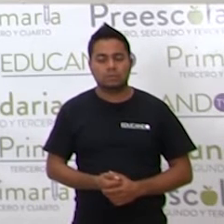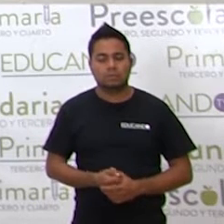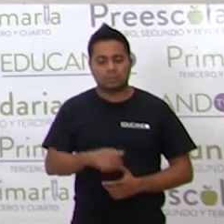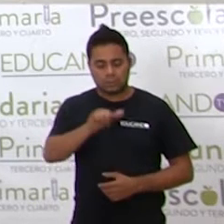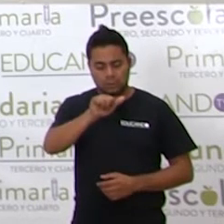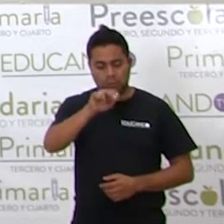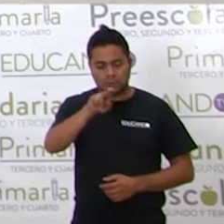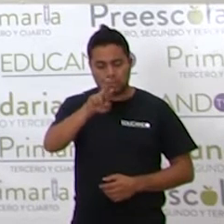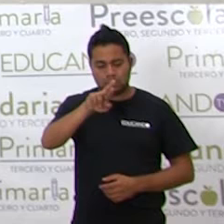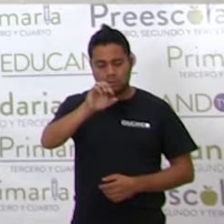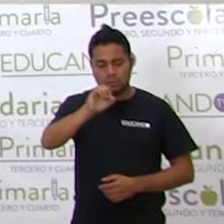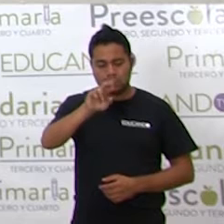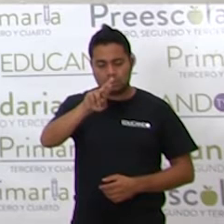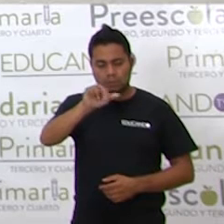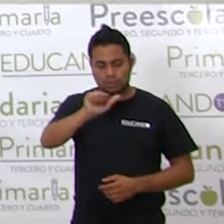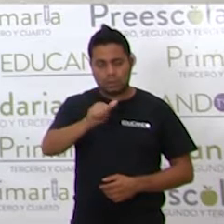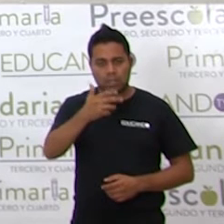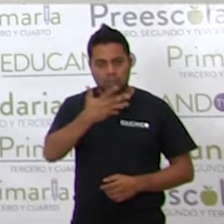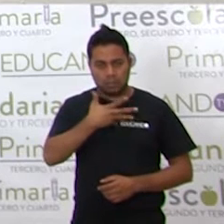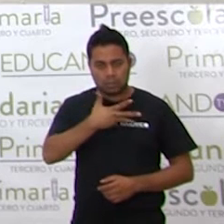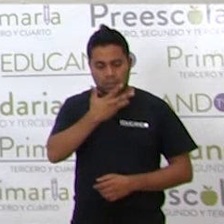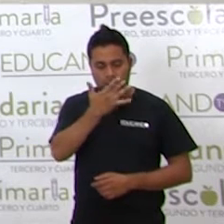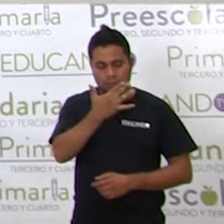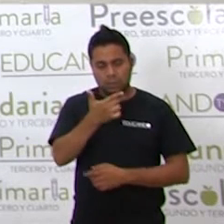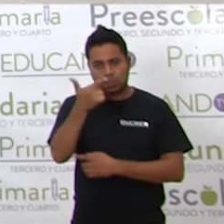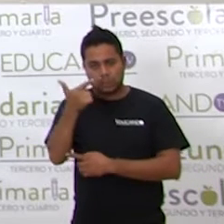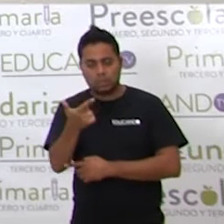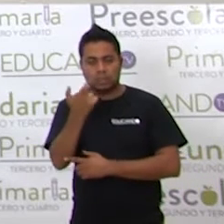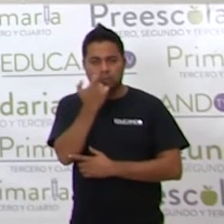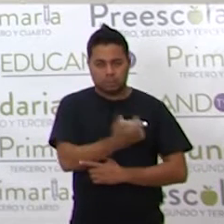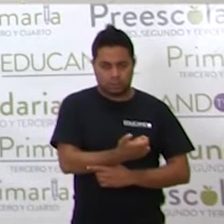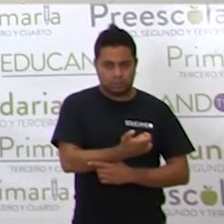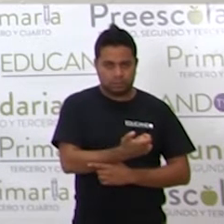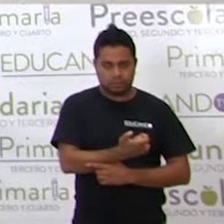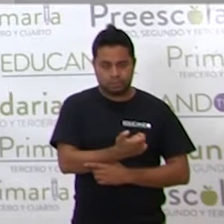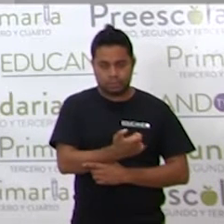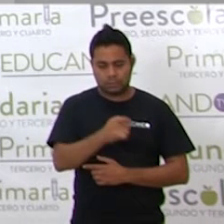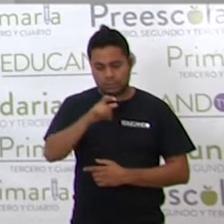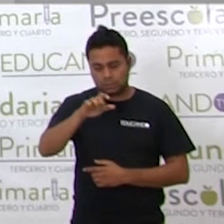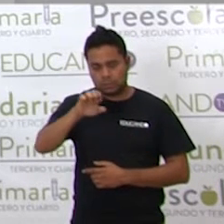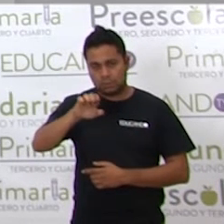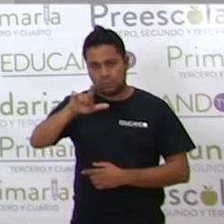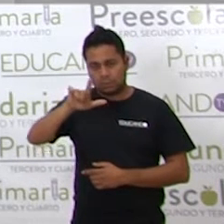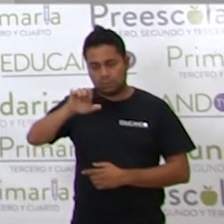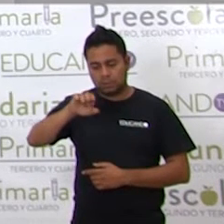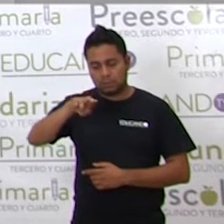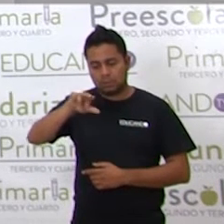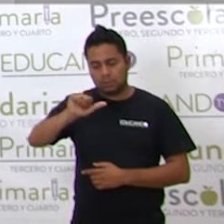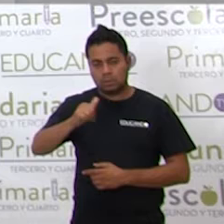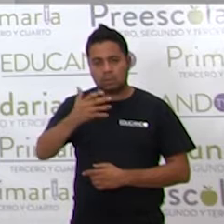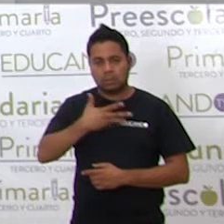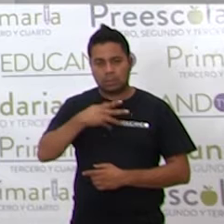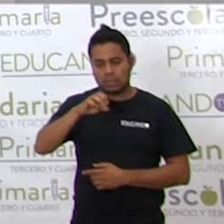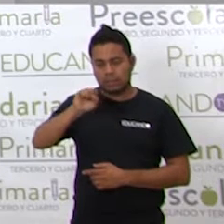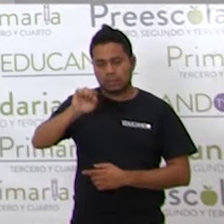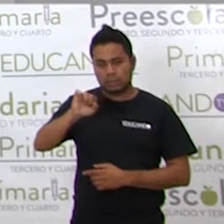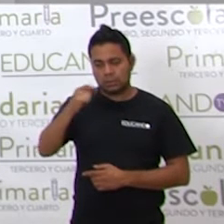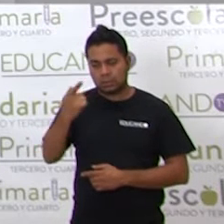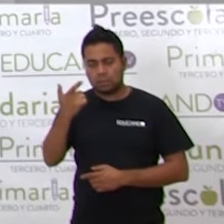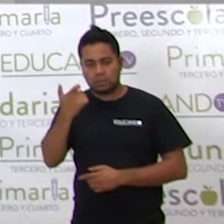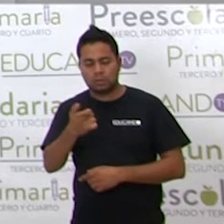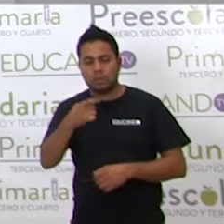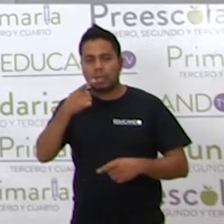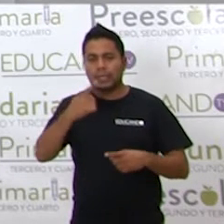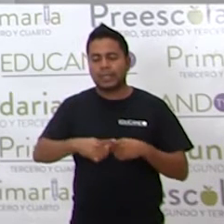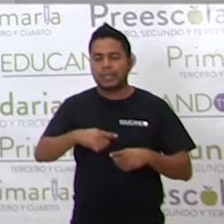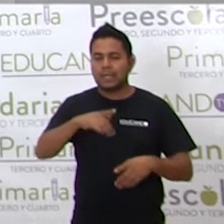Aurora tiene 57 pesos. Elena tiene 61 pesos. ¿Quién tiene más